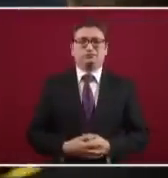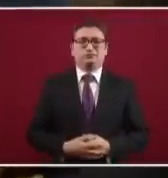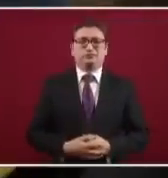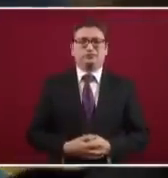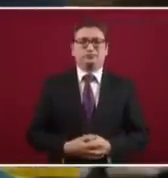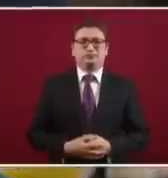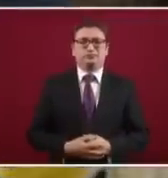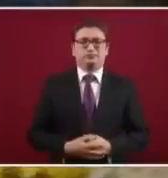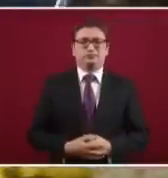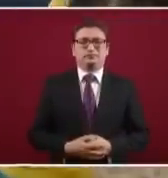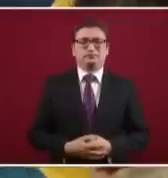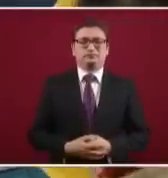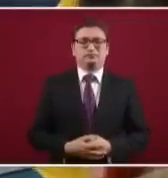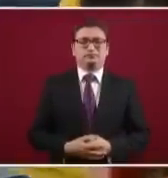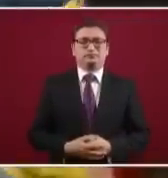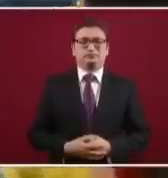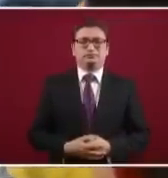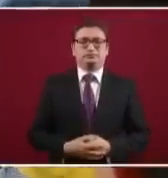pelearse